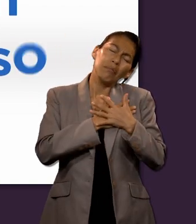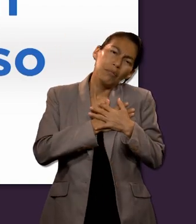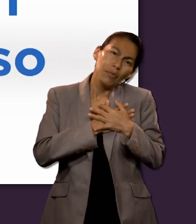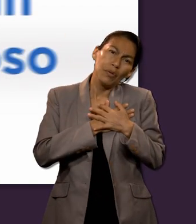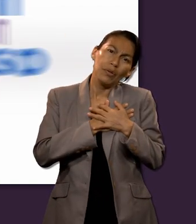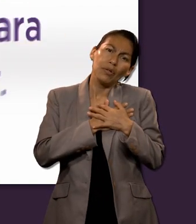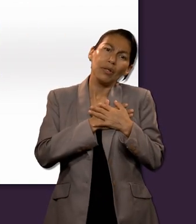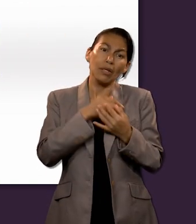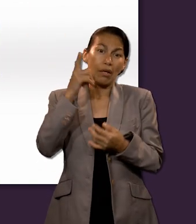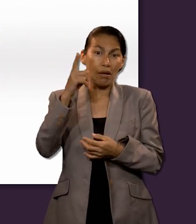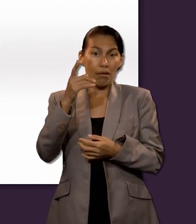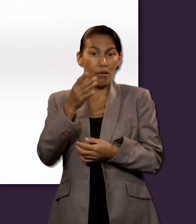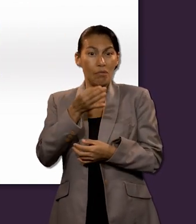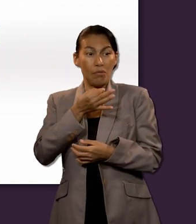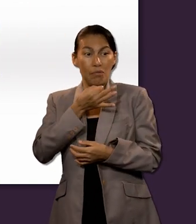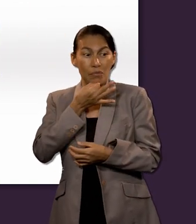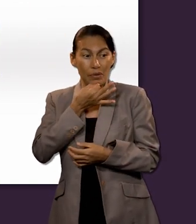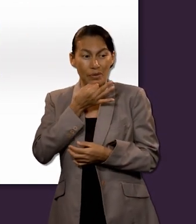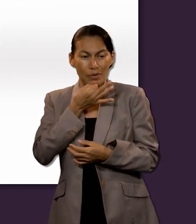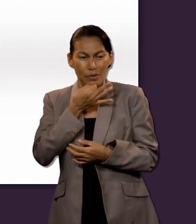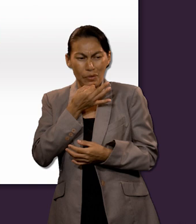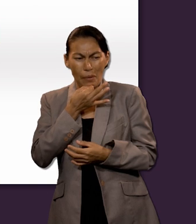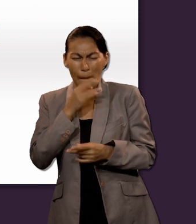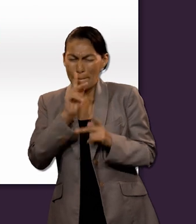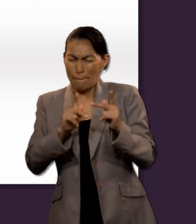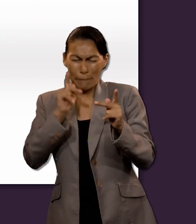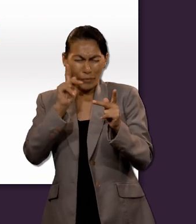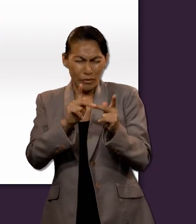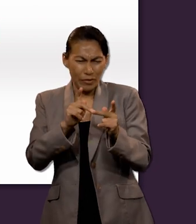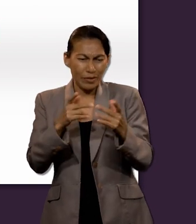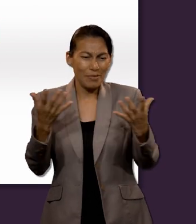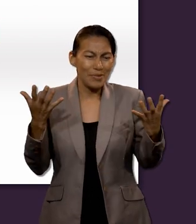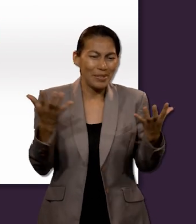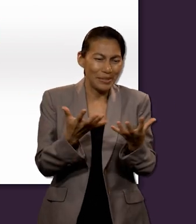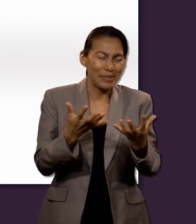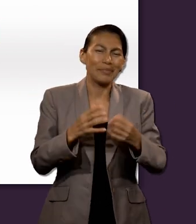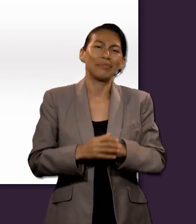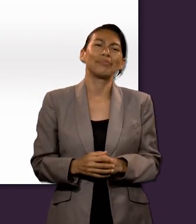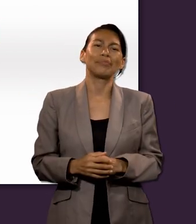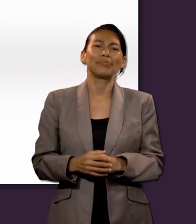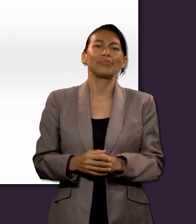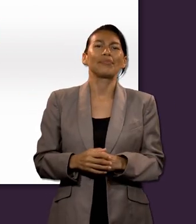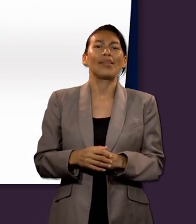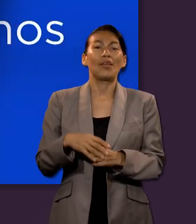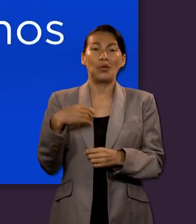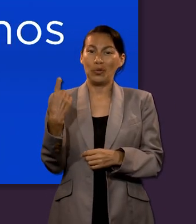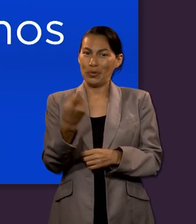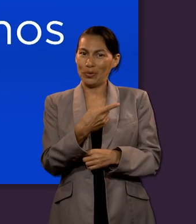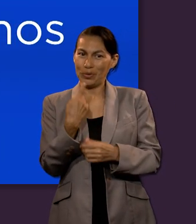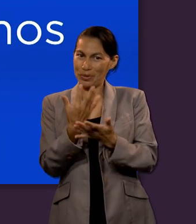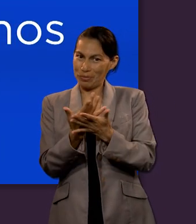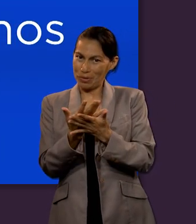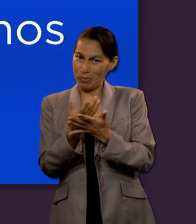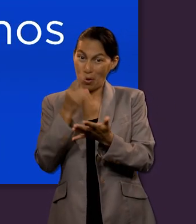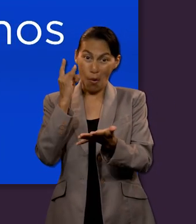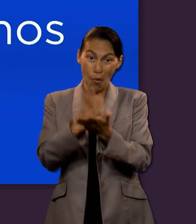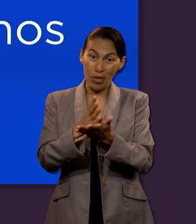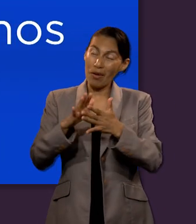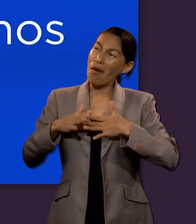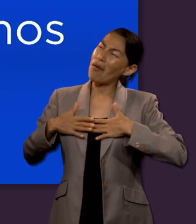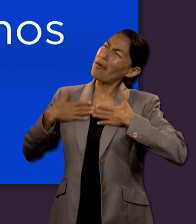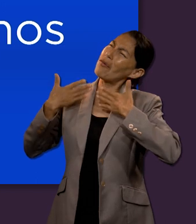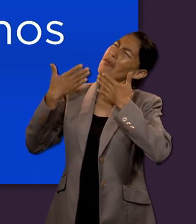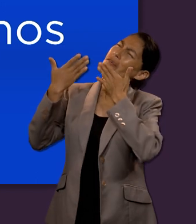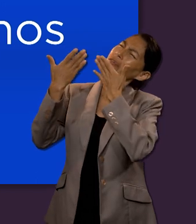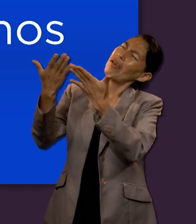amoroso y porque también elige el mejor momento para intervenir una vez más esperar es